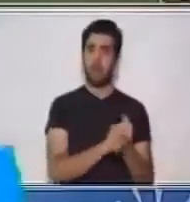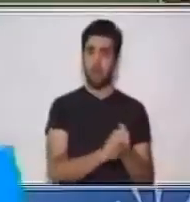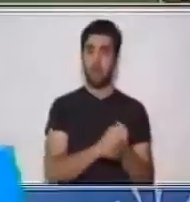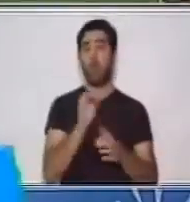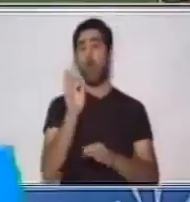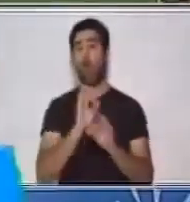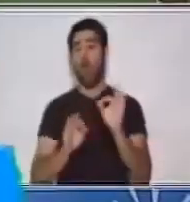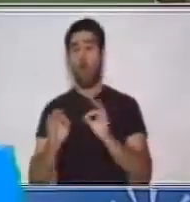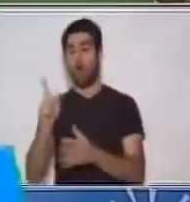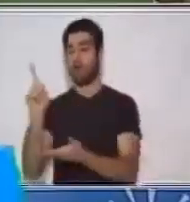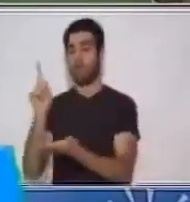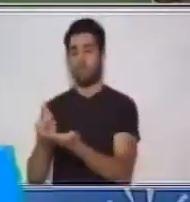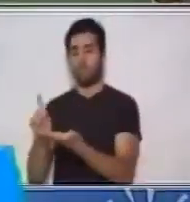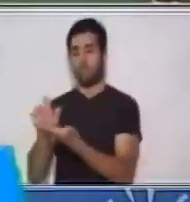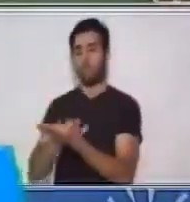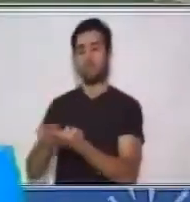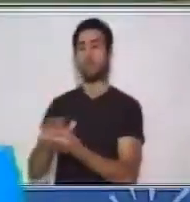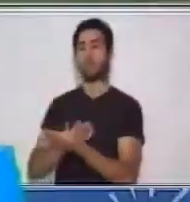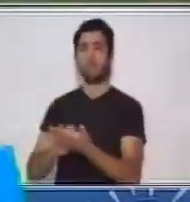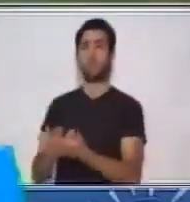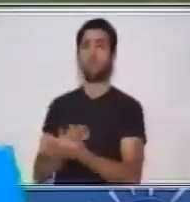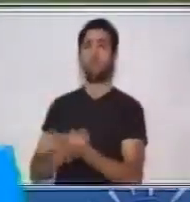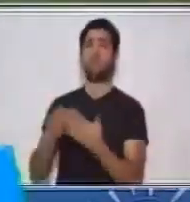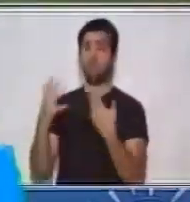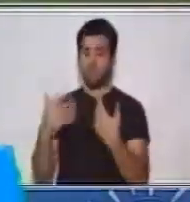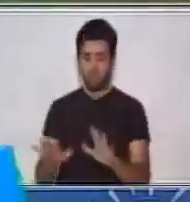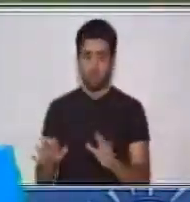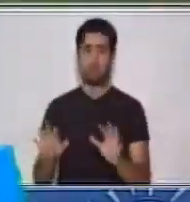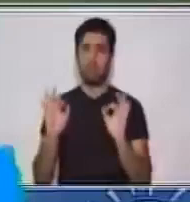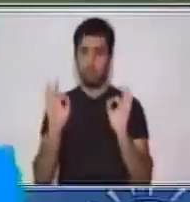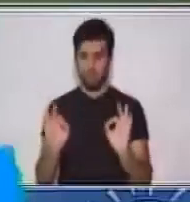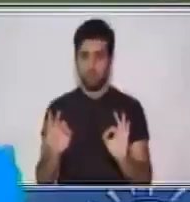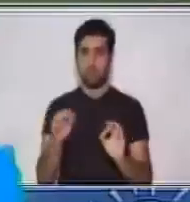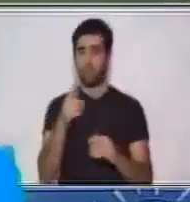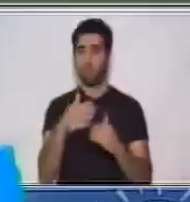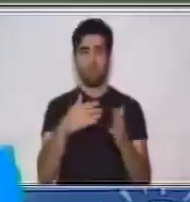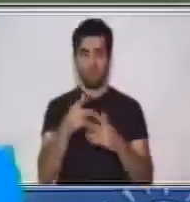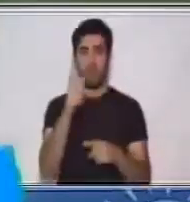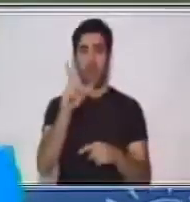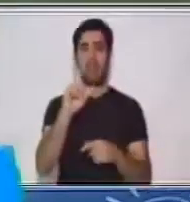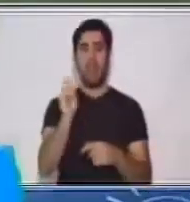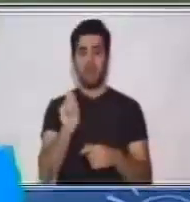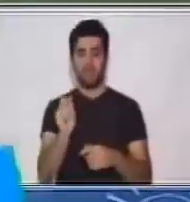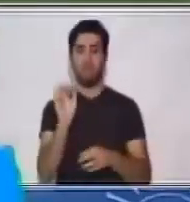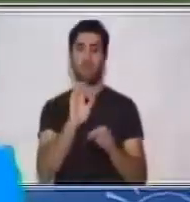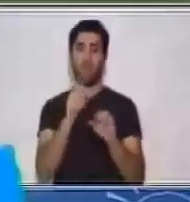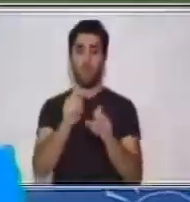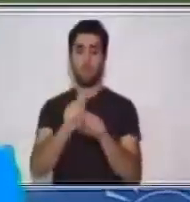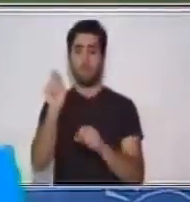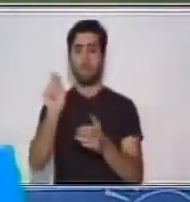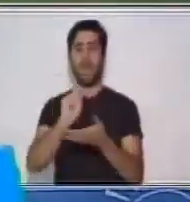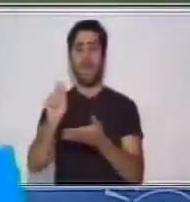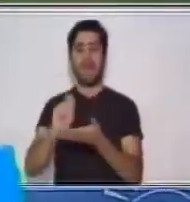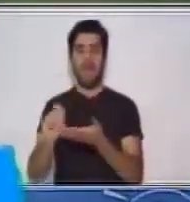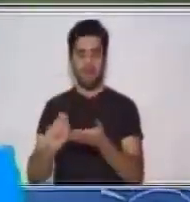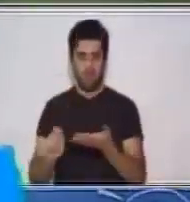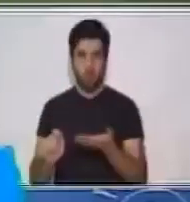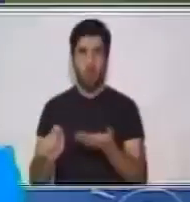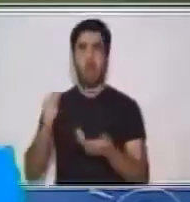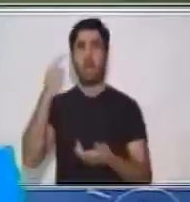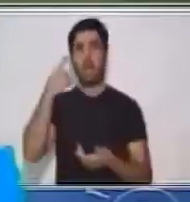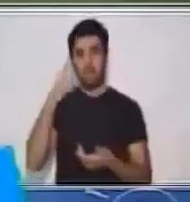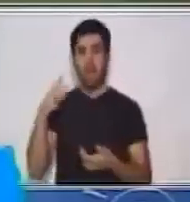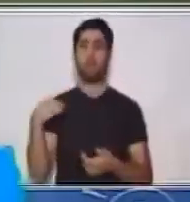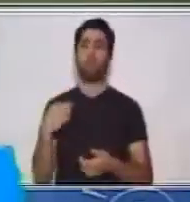o alcohol en gel después de haber tocado ya sea un lápiz, ya sea un marcador, para que